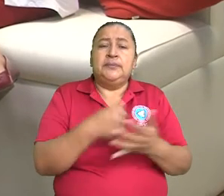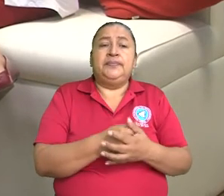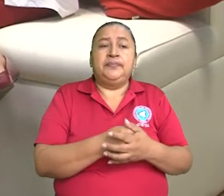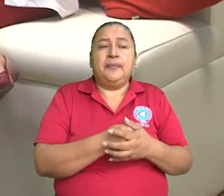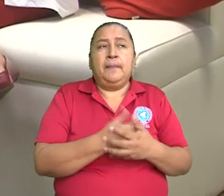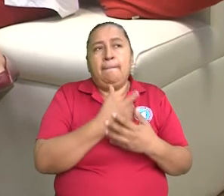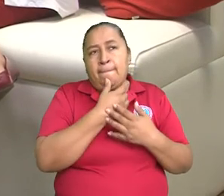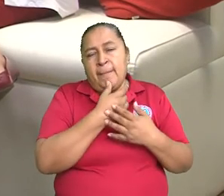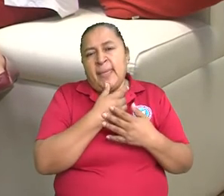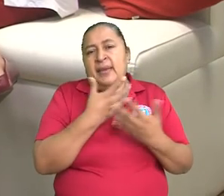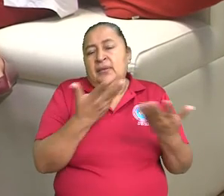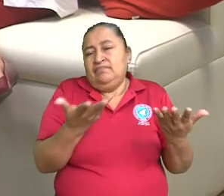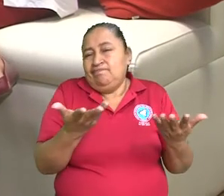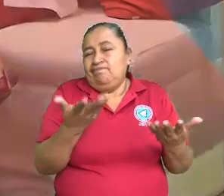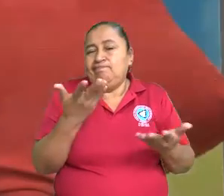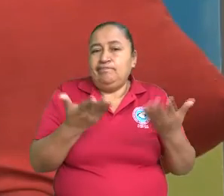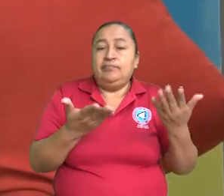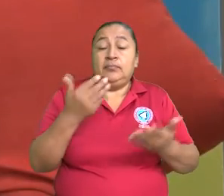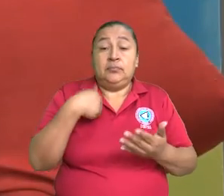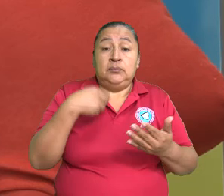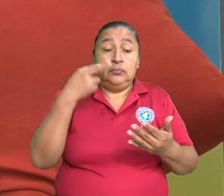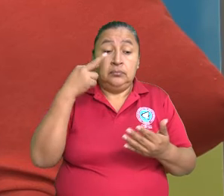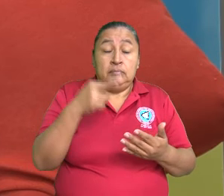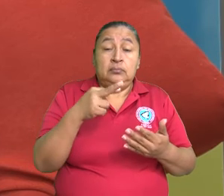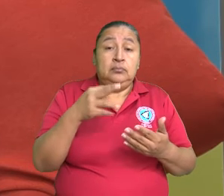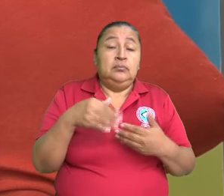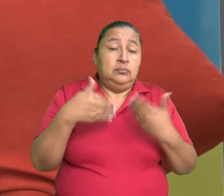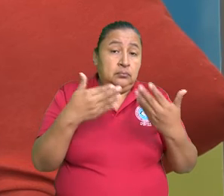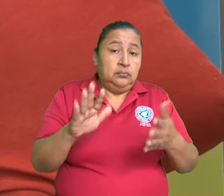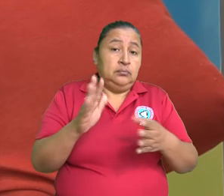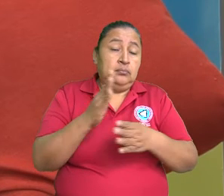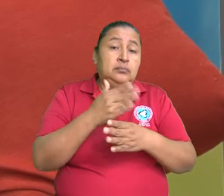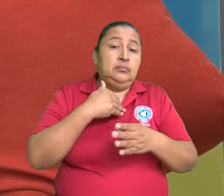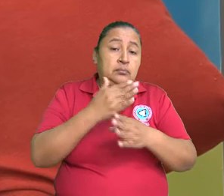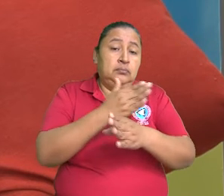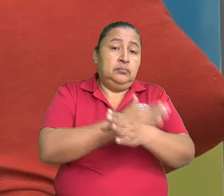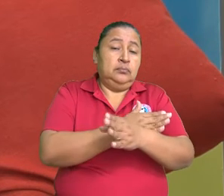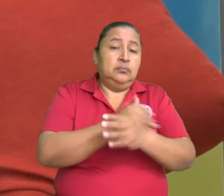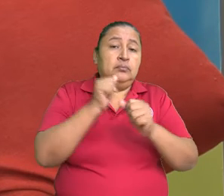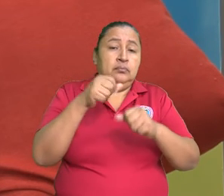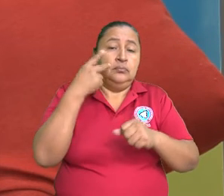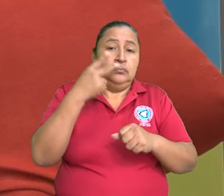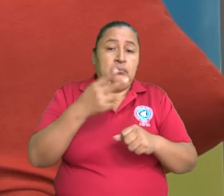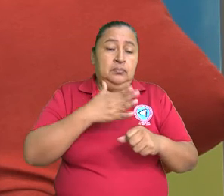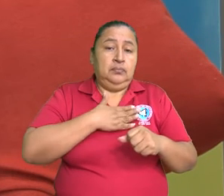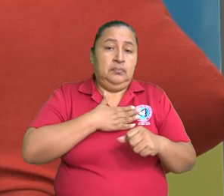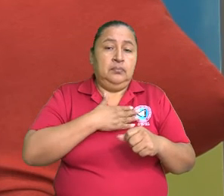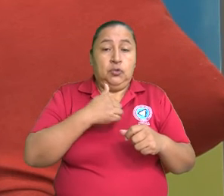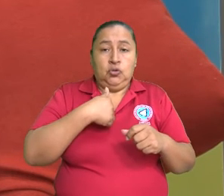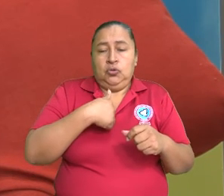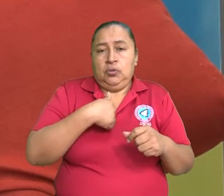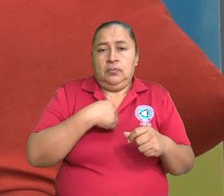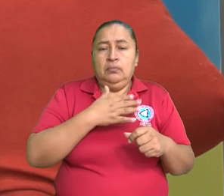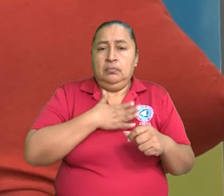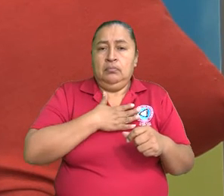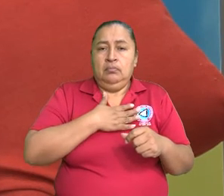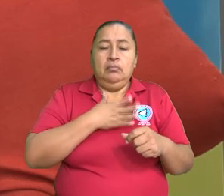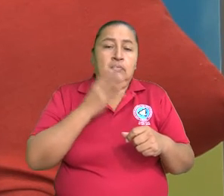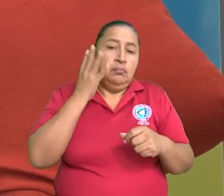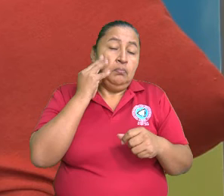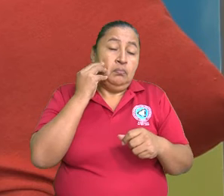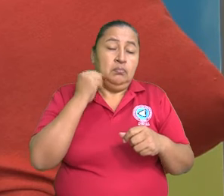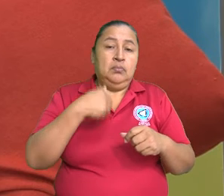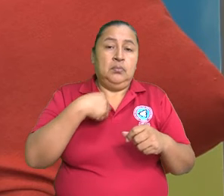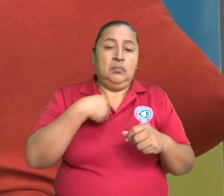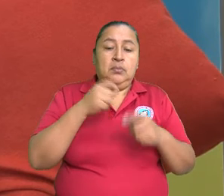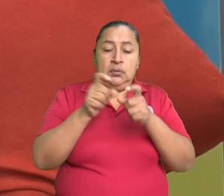no. de hecho, una vez que nosotros, generalmente, yo en mi años de ser